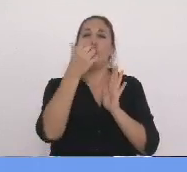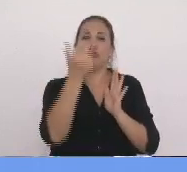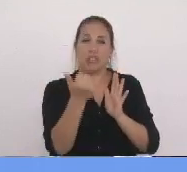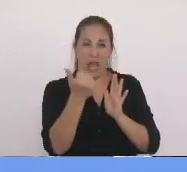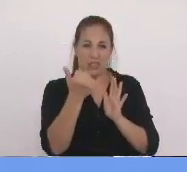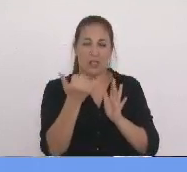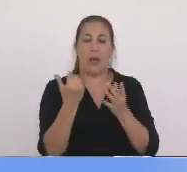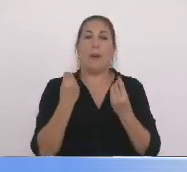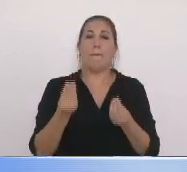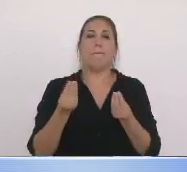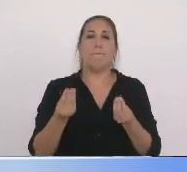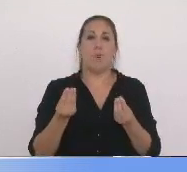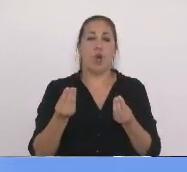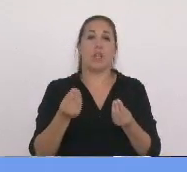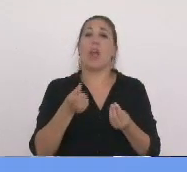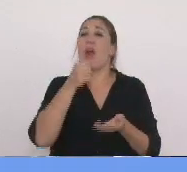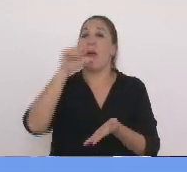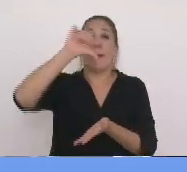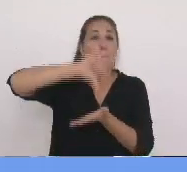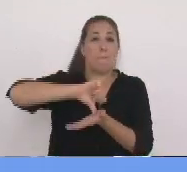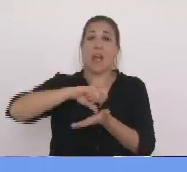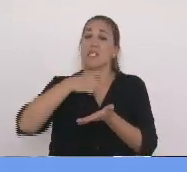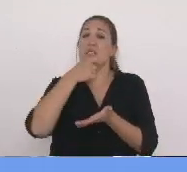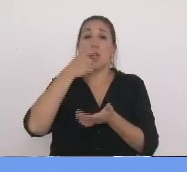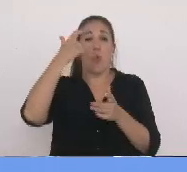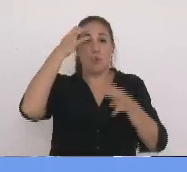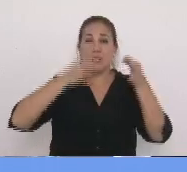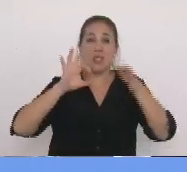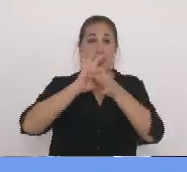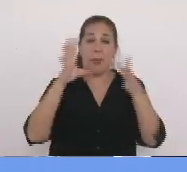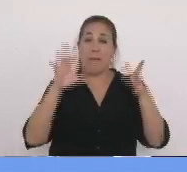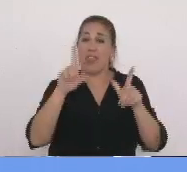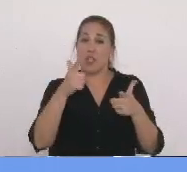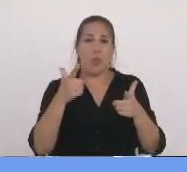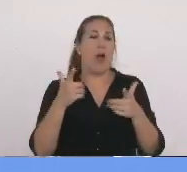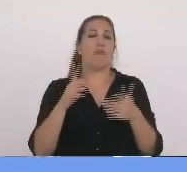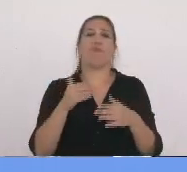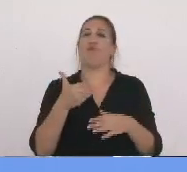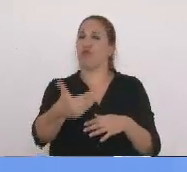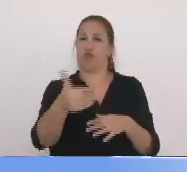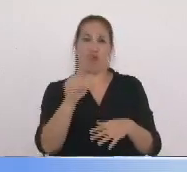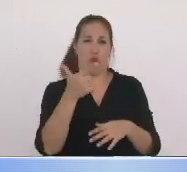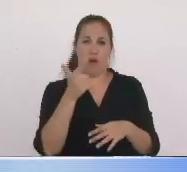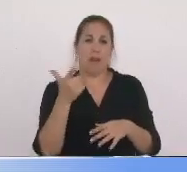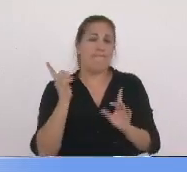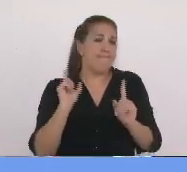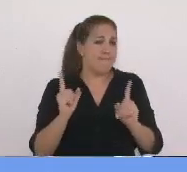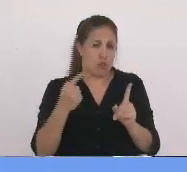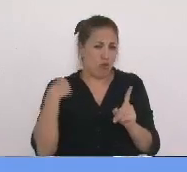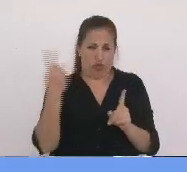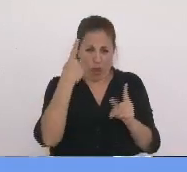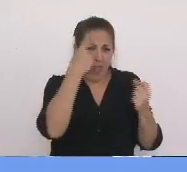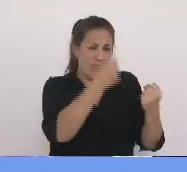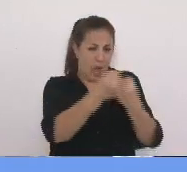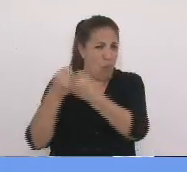un país sin una justicia independiente no tiene futuro y en eso todos coincidimos y cualquier